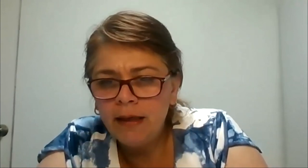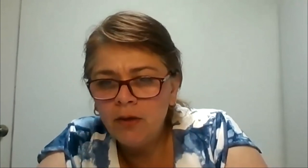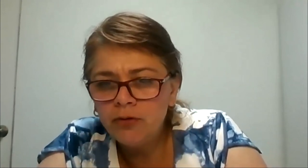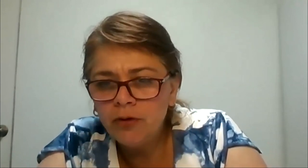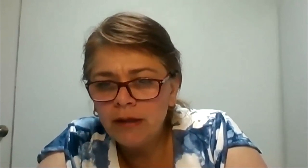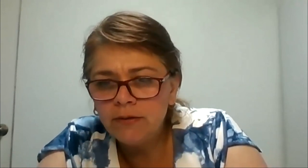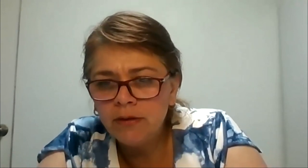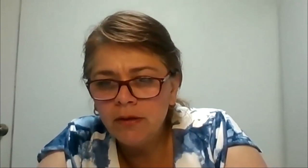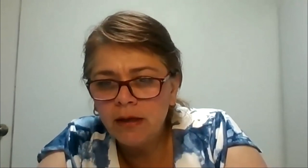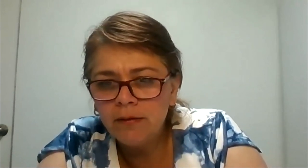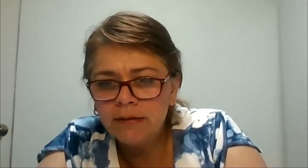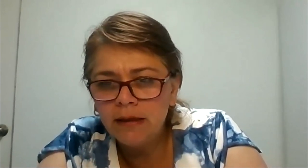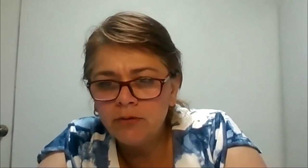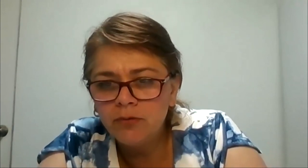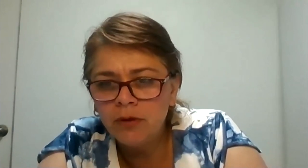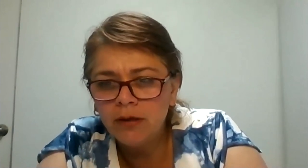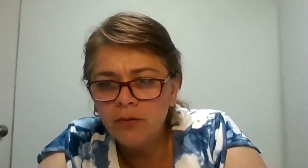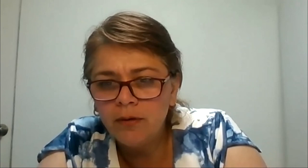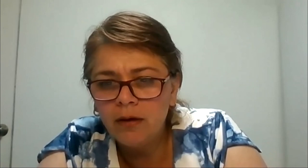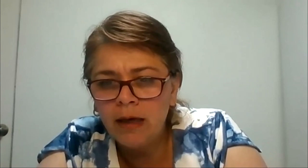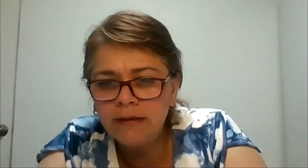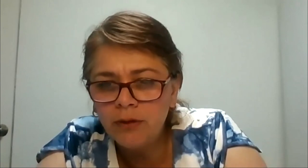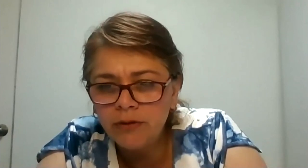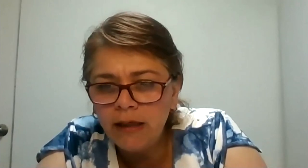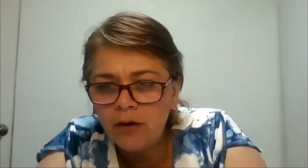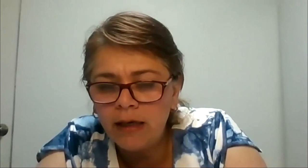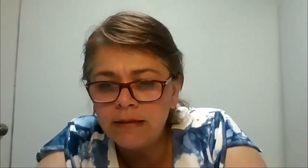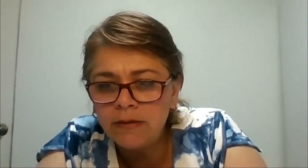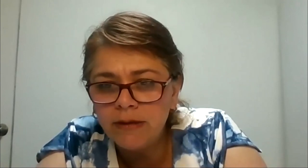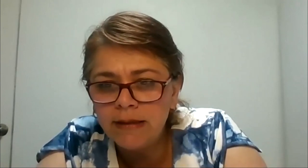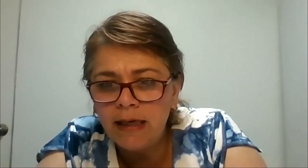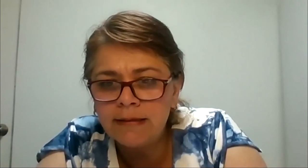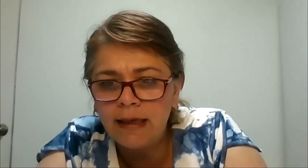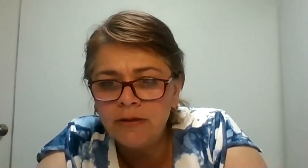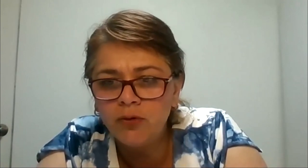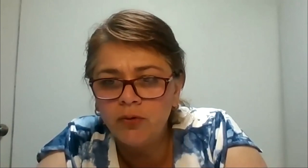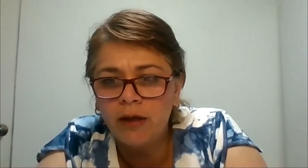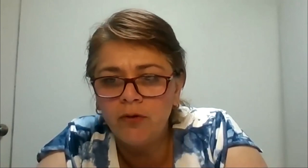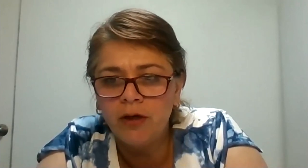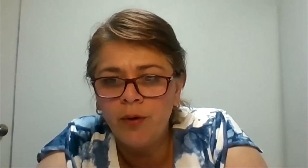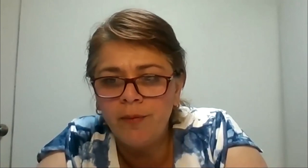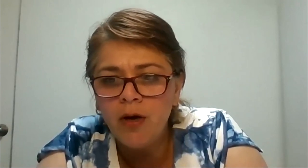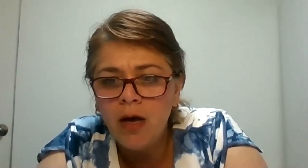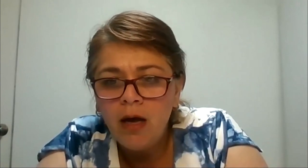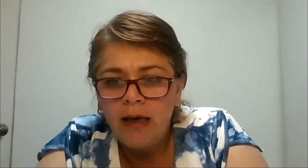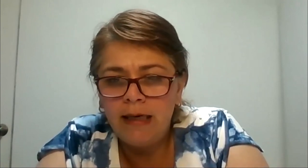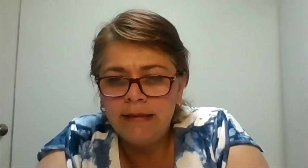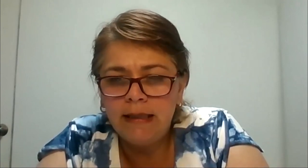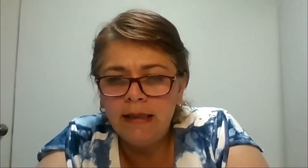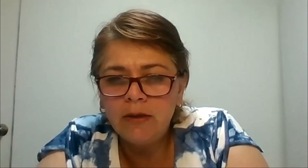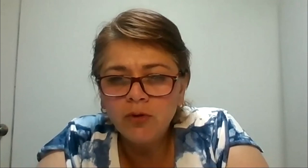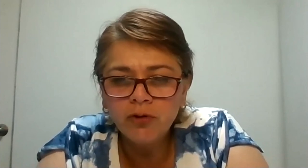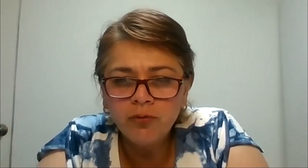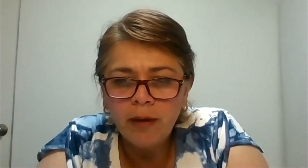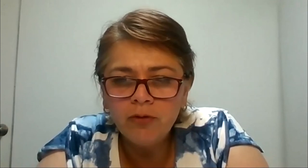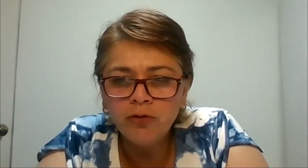Aquí viene otro, la situación en la organización es que la estructura de nuevo. La situación en la organización es que la están estructurando de nuevo y la chica